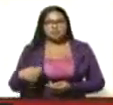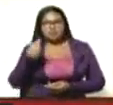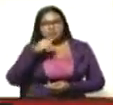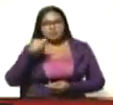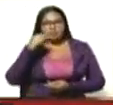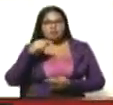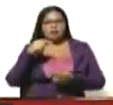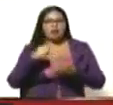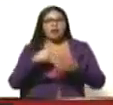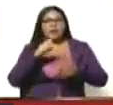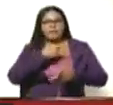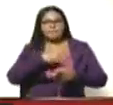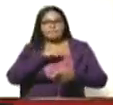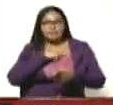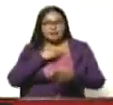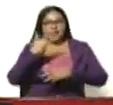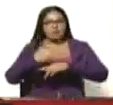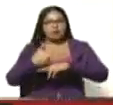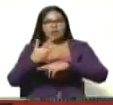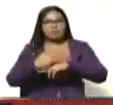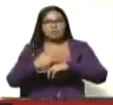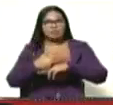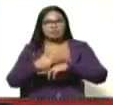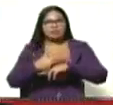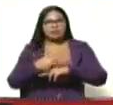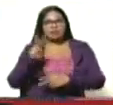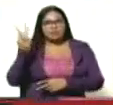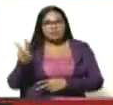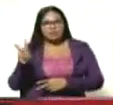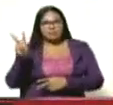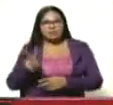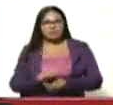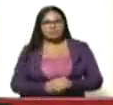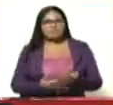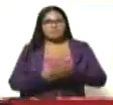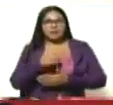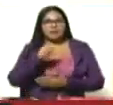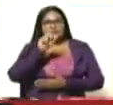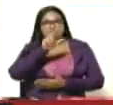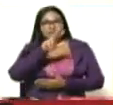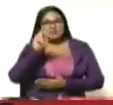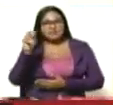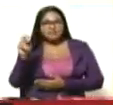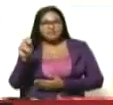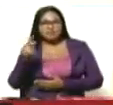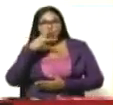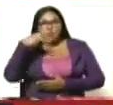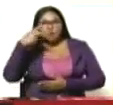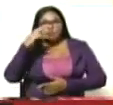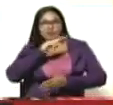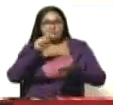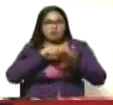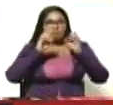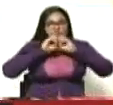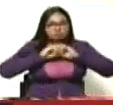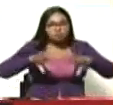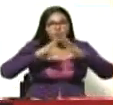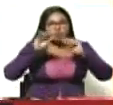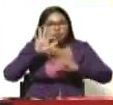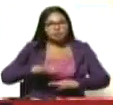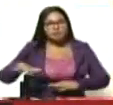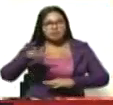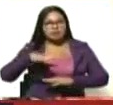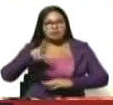España, Francia, Guam, Guatemala, Mongolia, Vietnam, más de 300 poetas nacionales desplegados en todo el